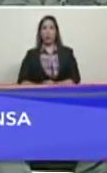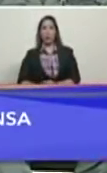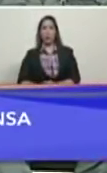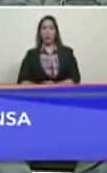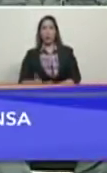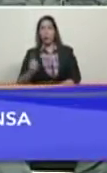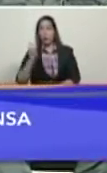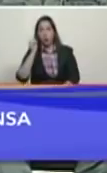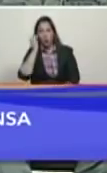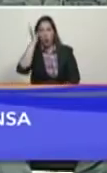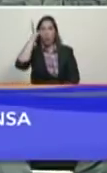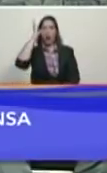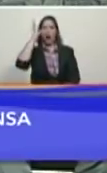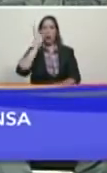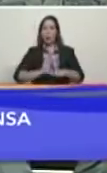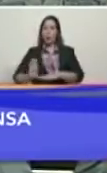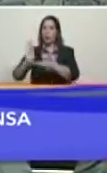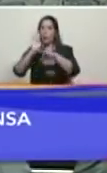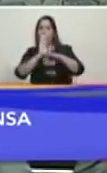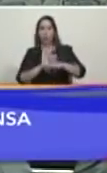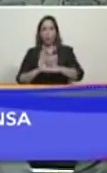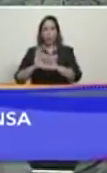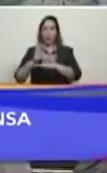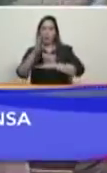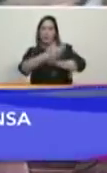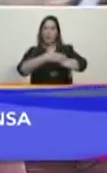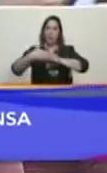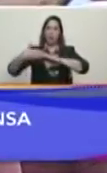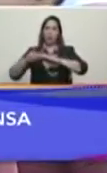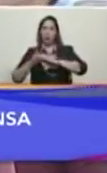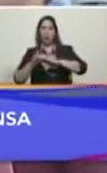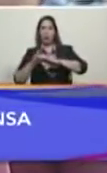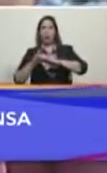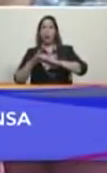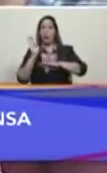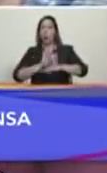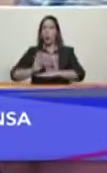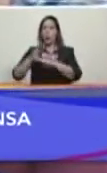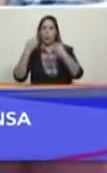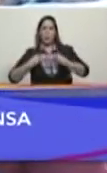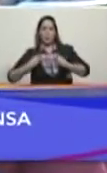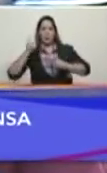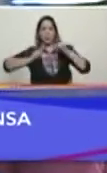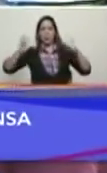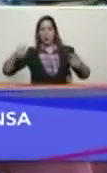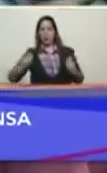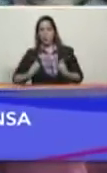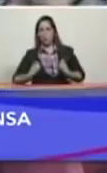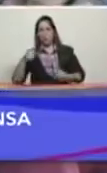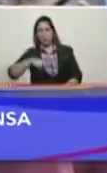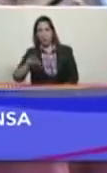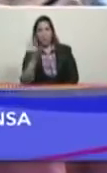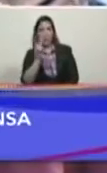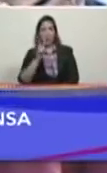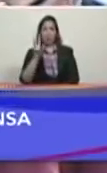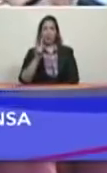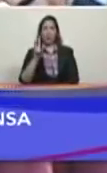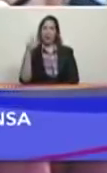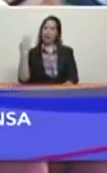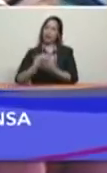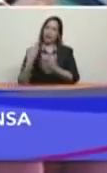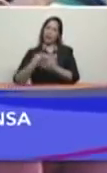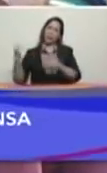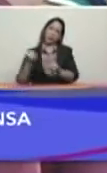resguardar su frontera ni la seguridad de sus ciudadanos y de su país. Venezuela ha sido víctima por muchos